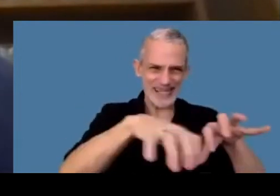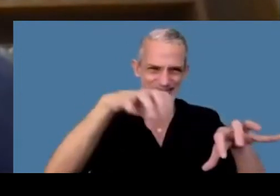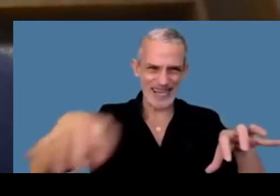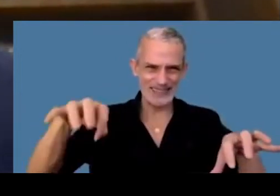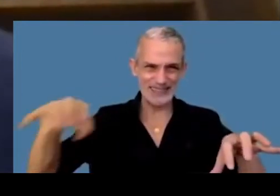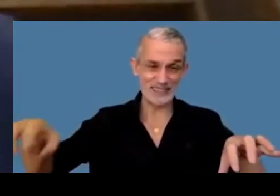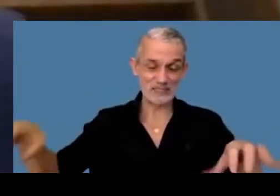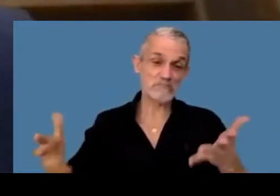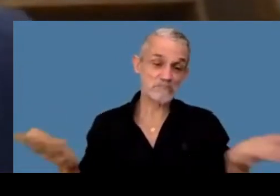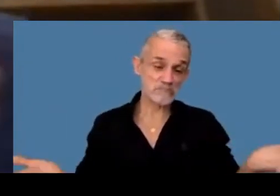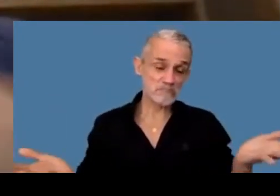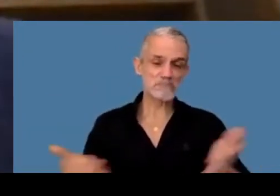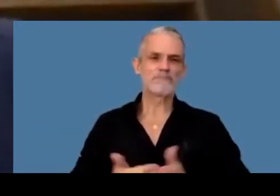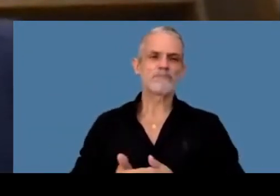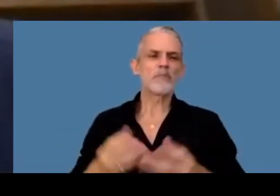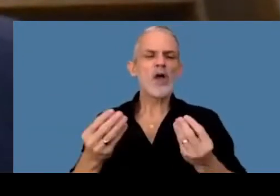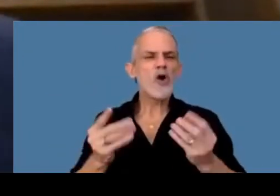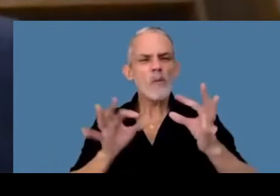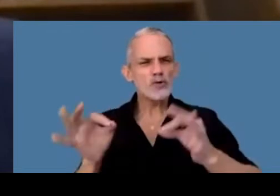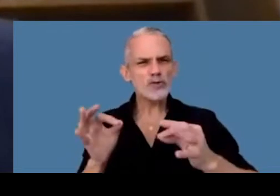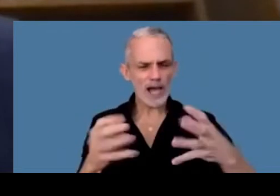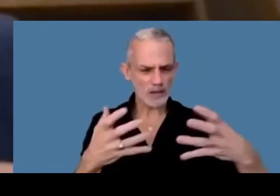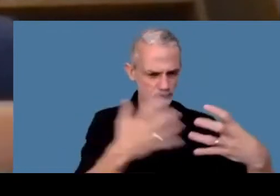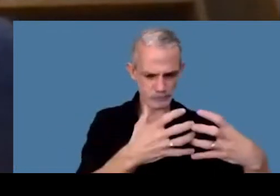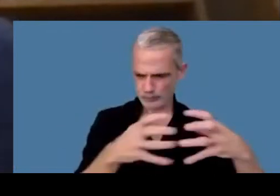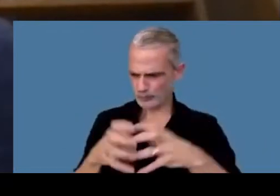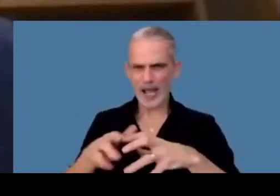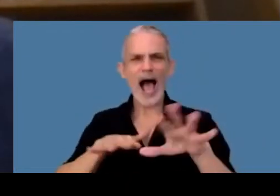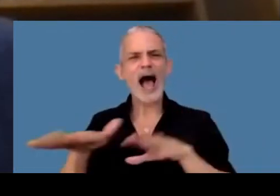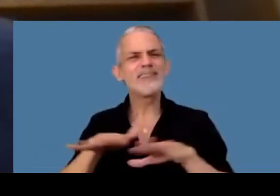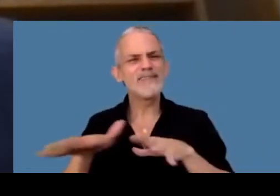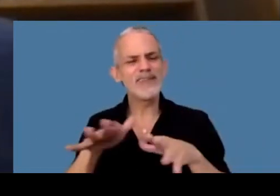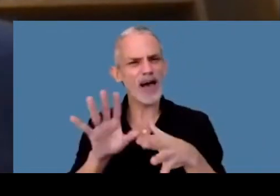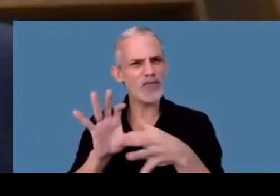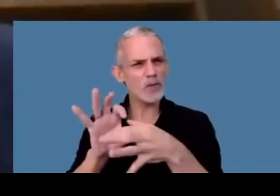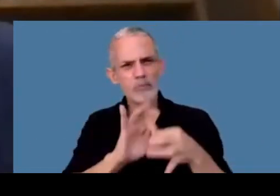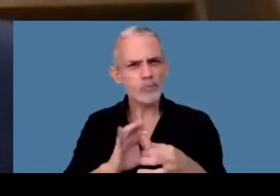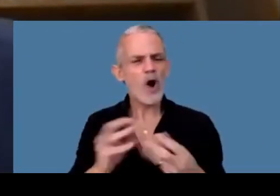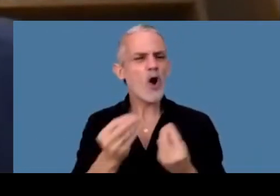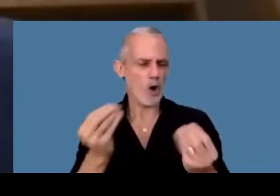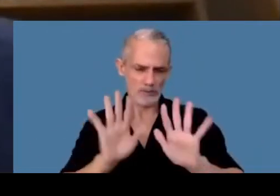¿Cómo llegan a organizarse en una actividad? Vamos a hacer un ejercicio mental.